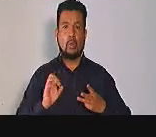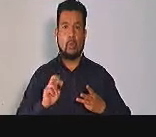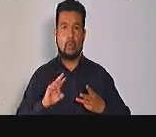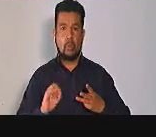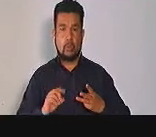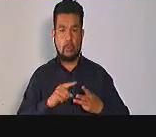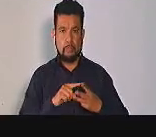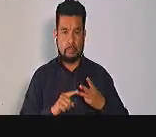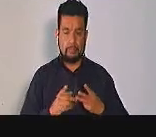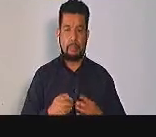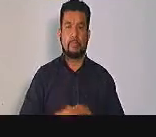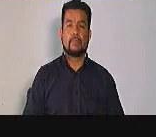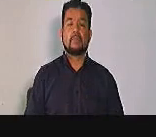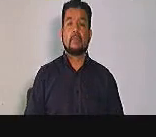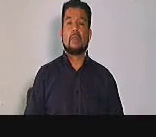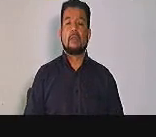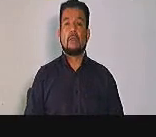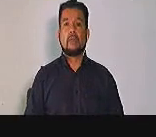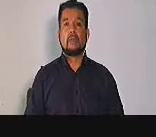Toro.